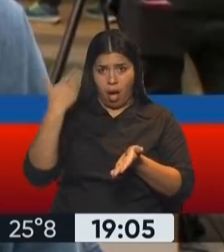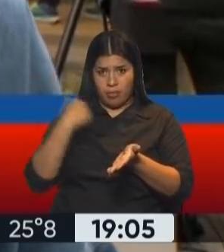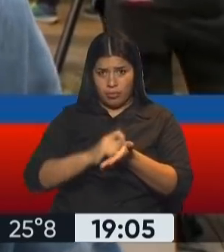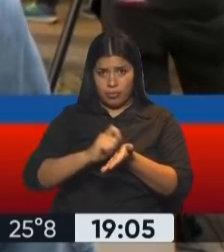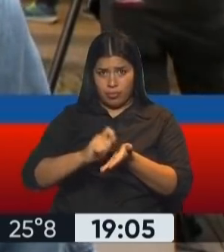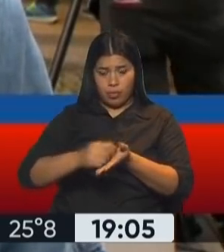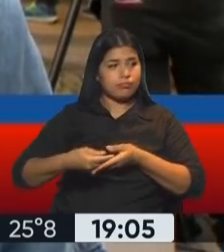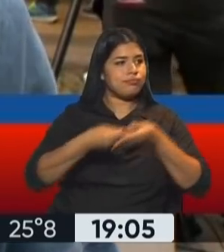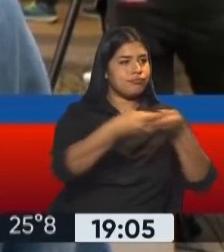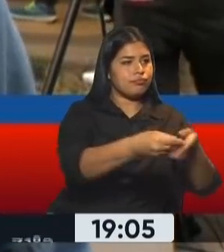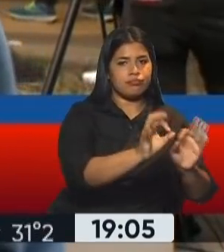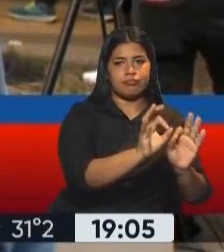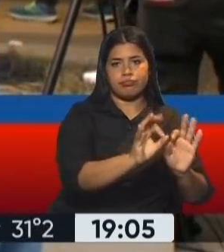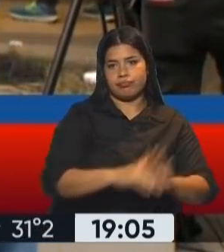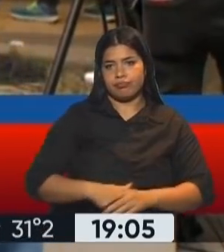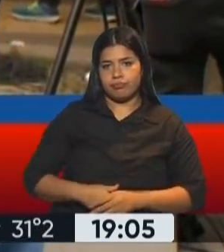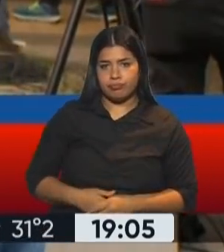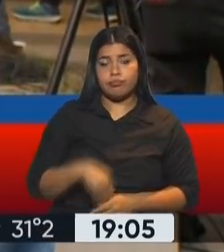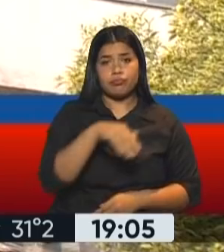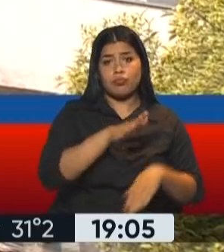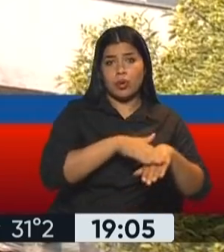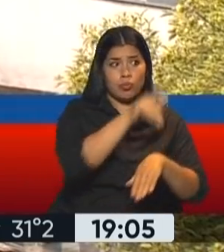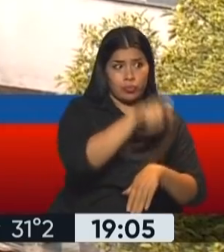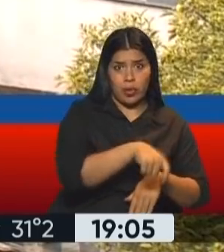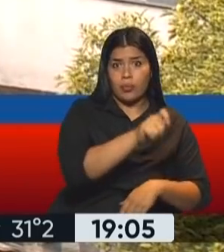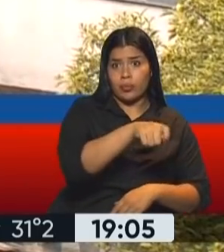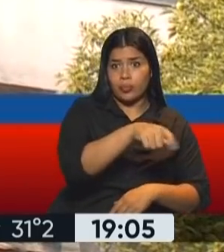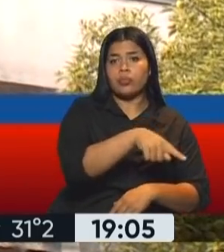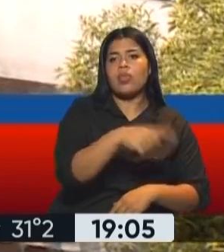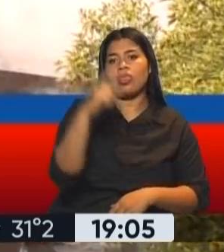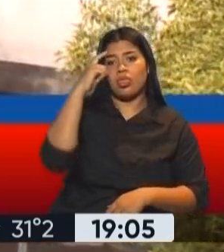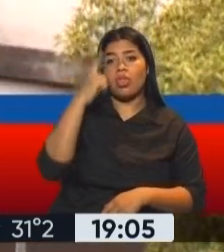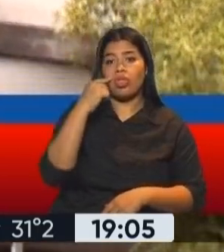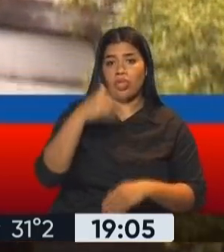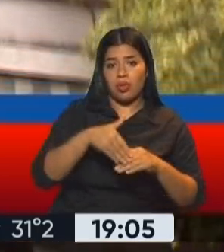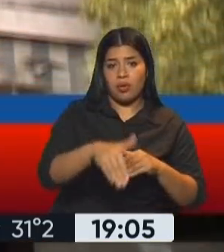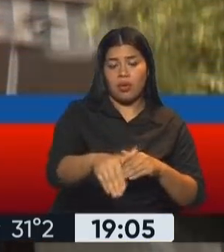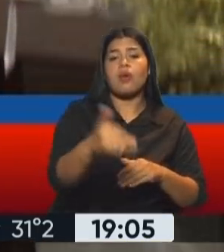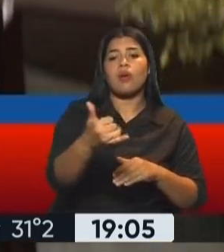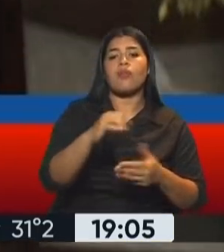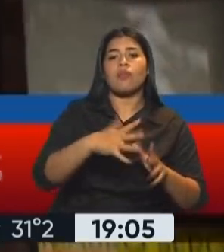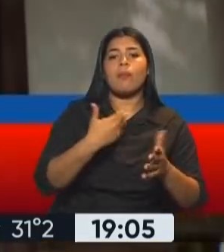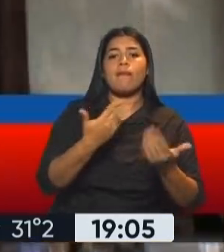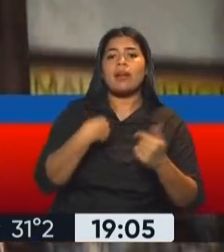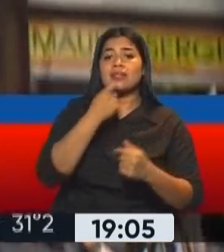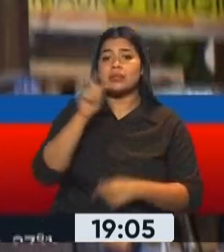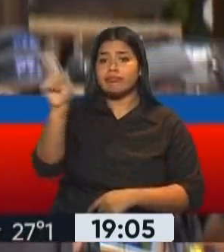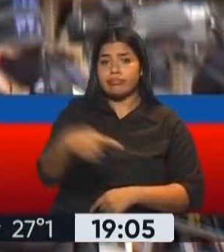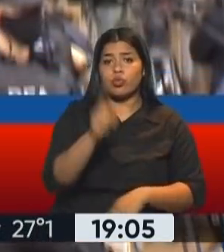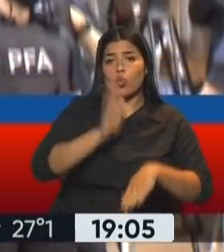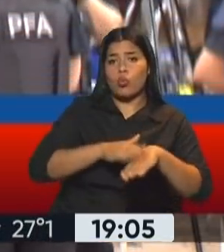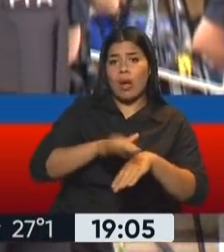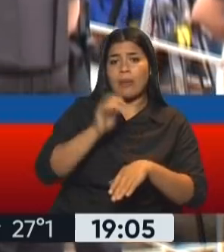El juez, a cargo de los juzgados federales, tiene 10 días para ordenar o no el procesamiento del